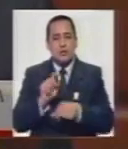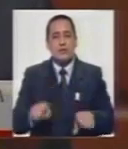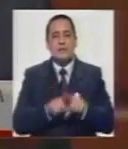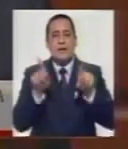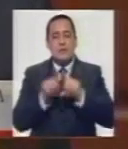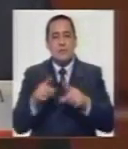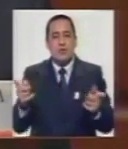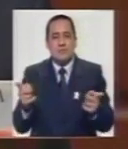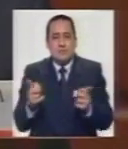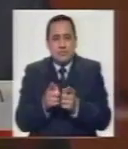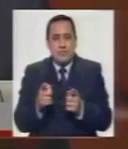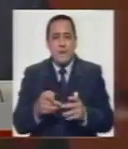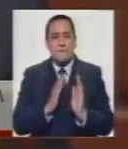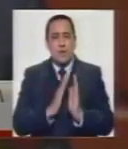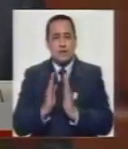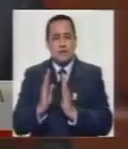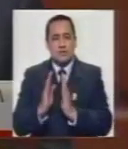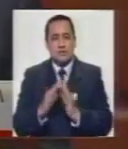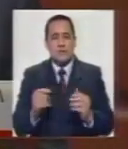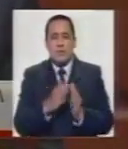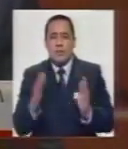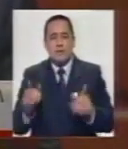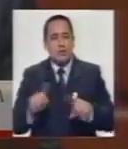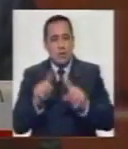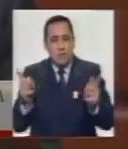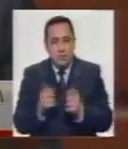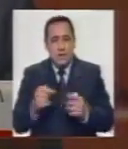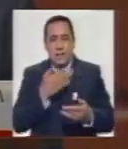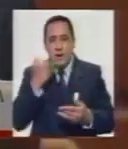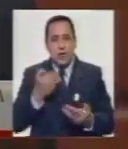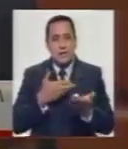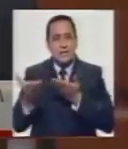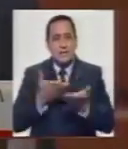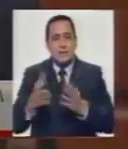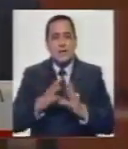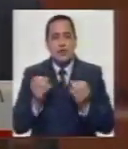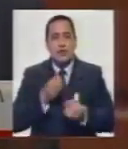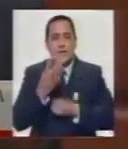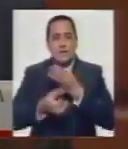mediante la simplificación de procesos y el mejoramiento de los sistemas de información.